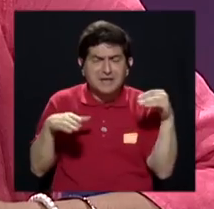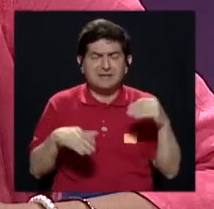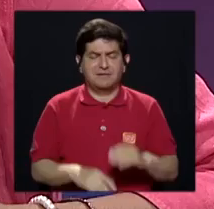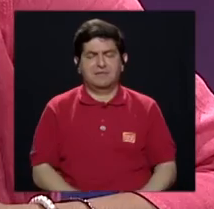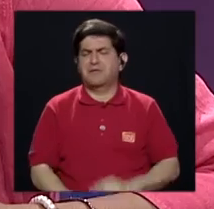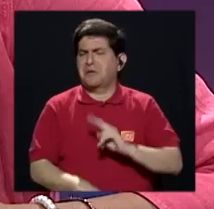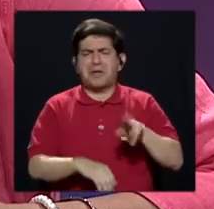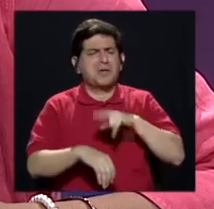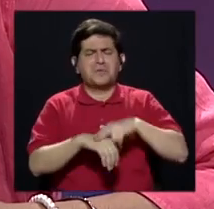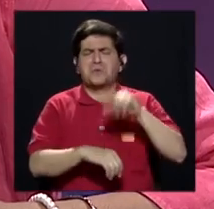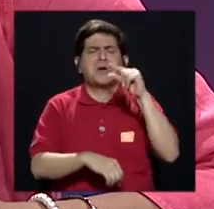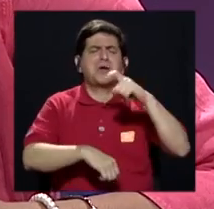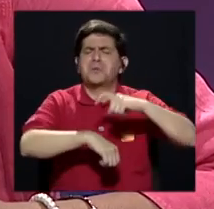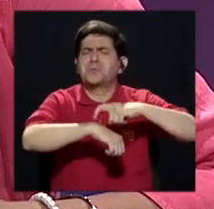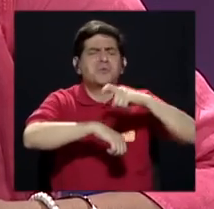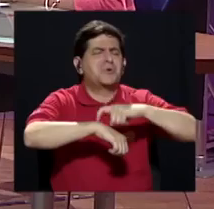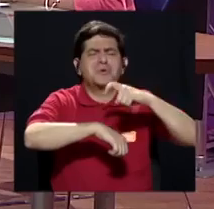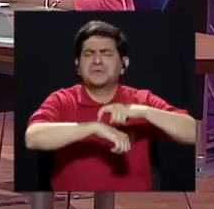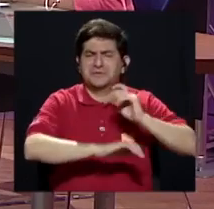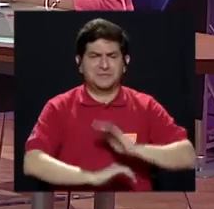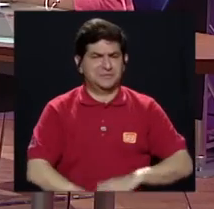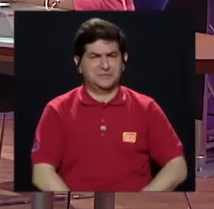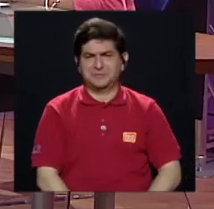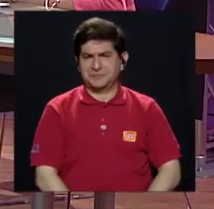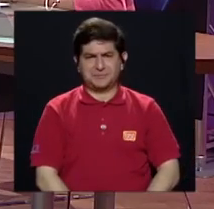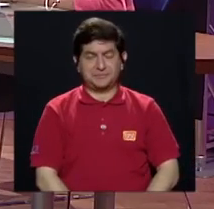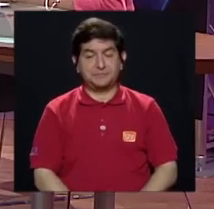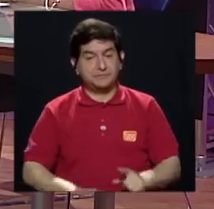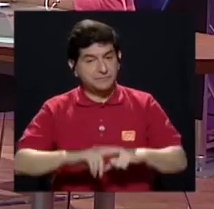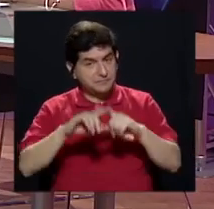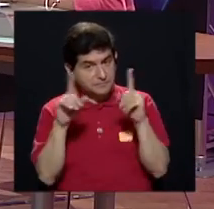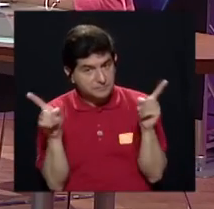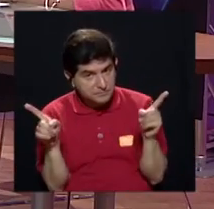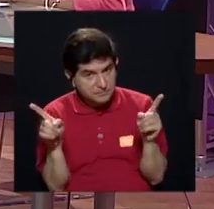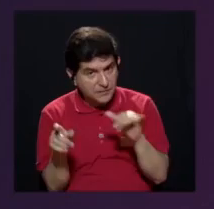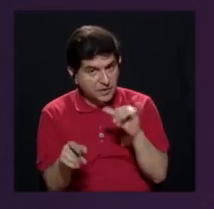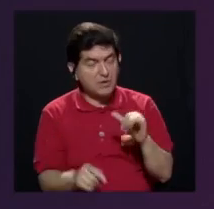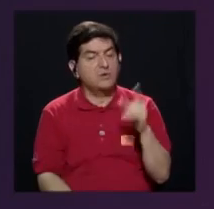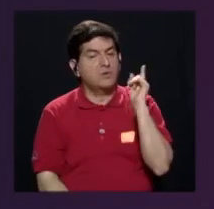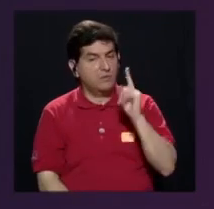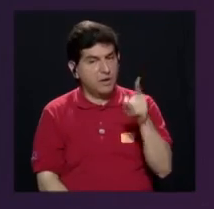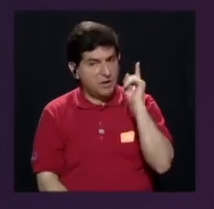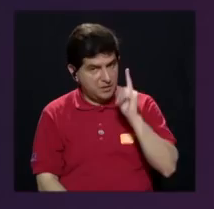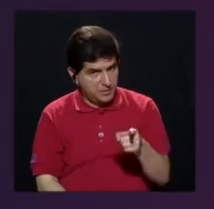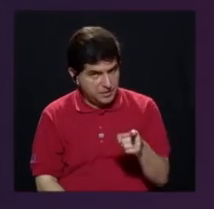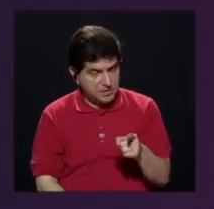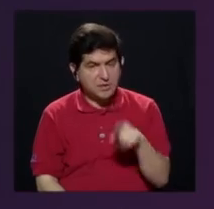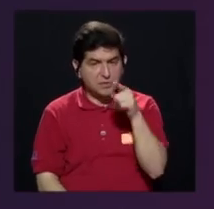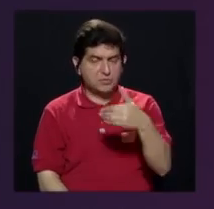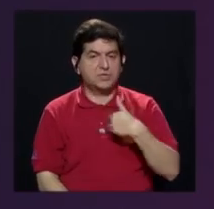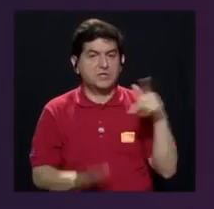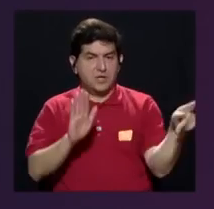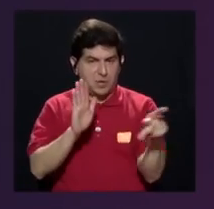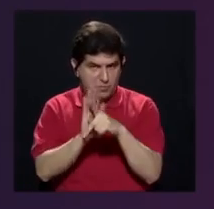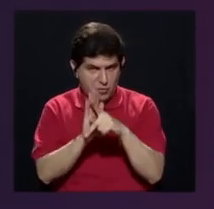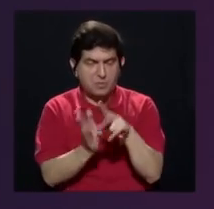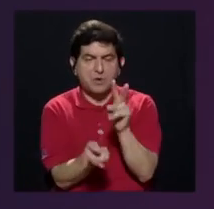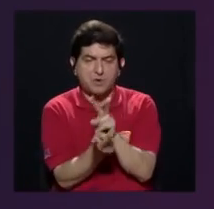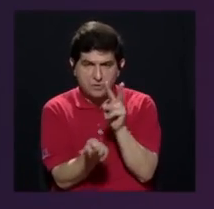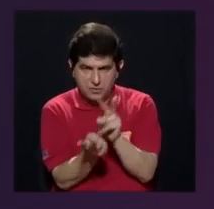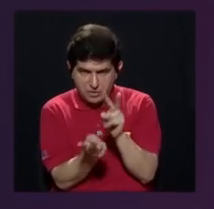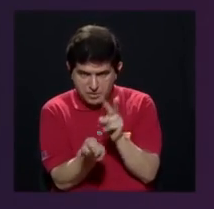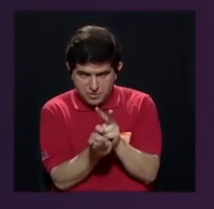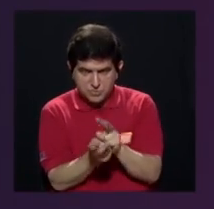son pasajeras y duran poco tiempo pero también hay que advertirles si por ejemplo tenéis prohibido tener relaciones